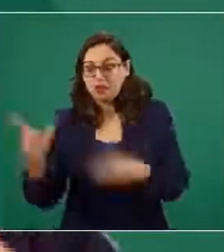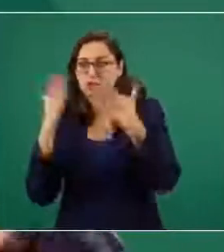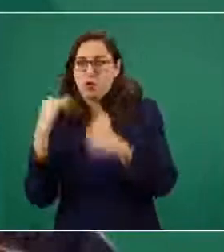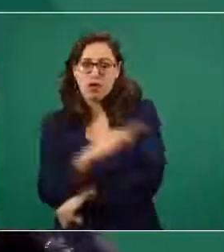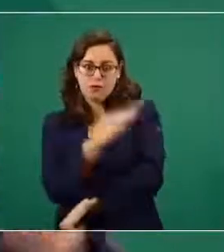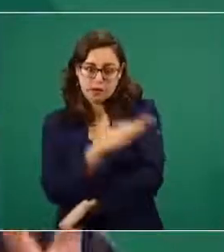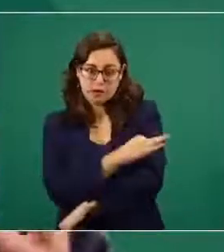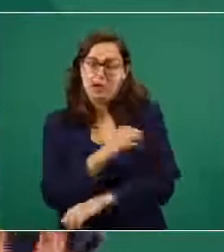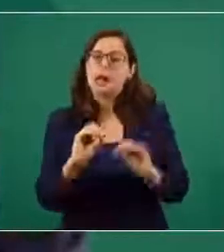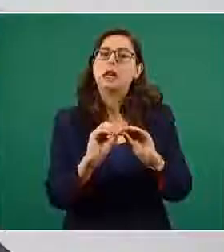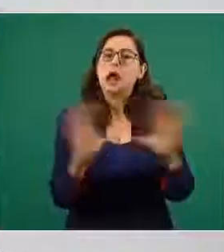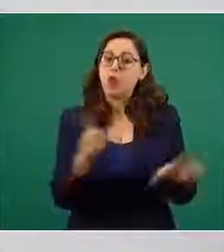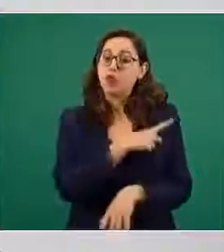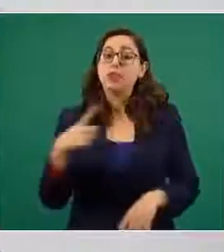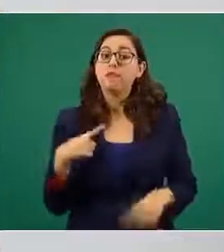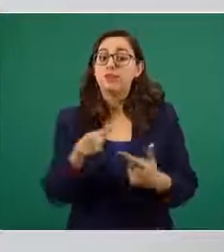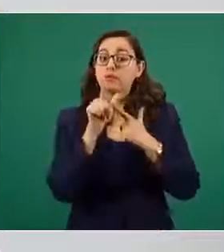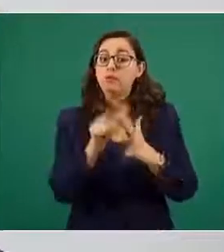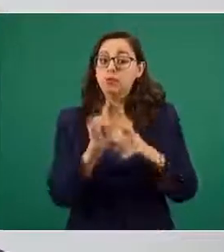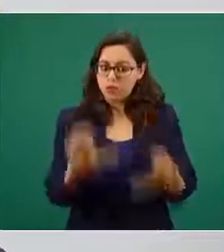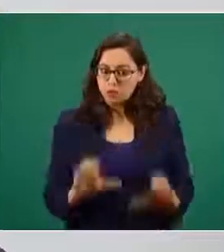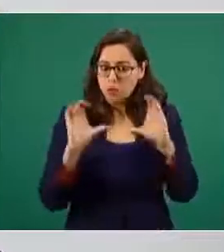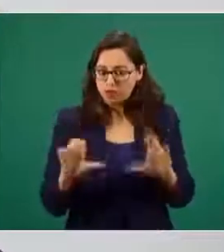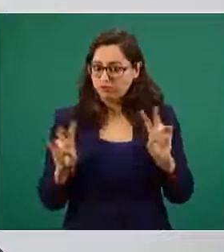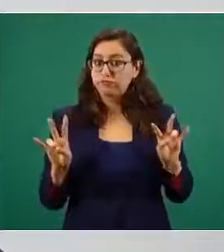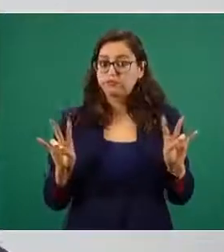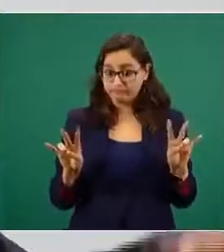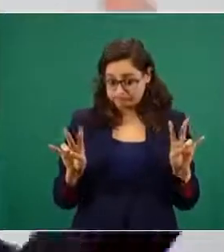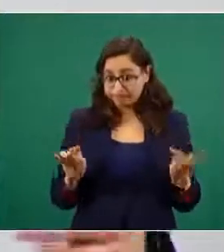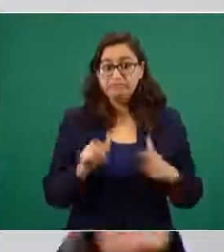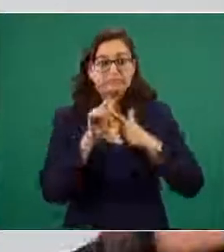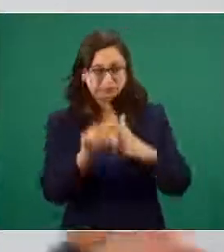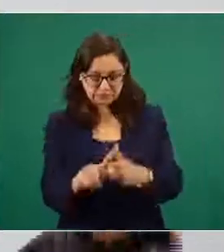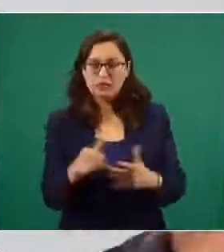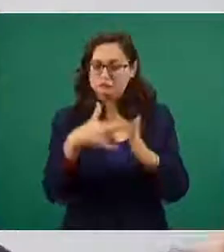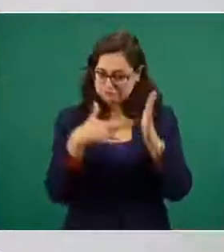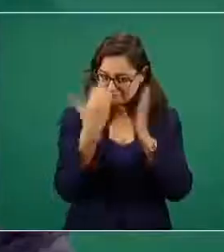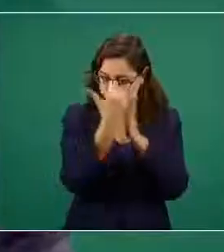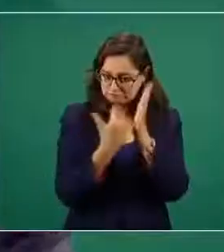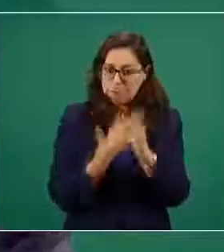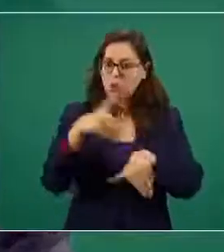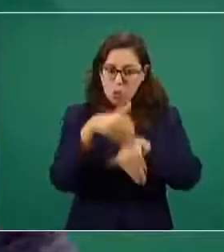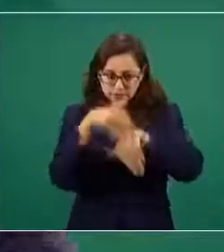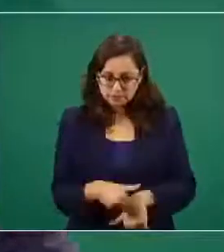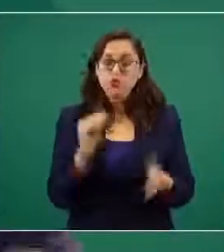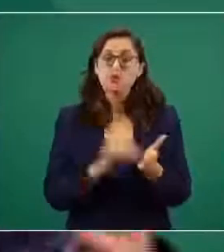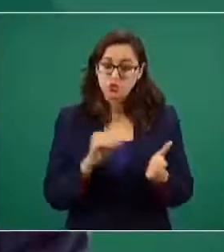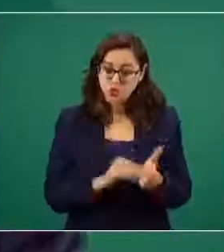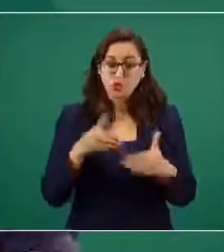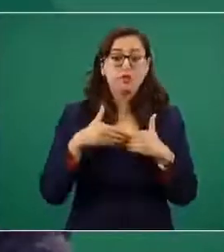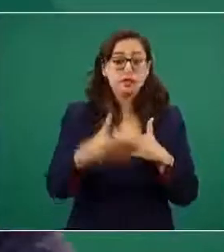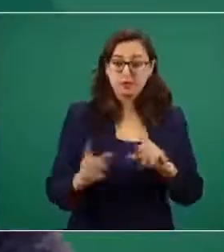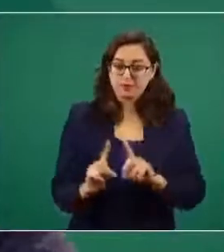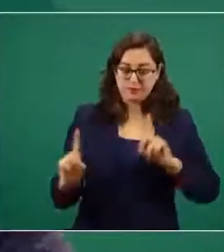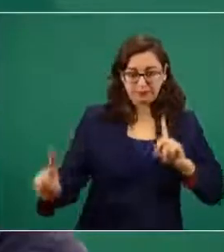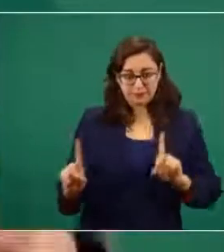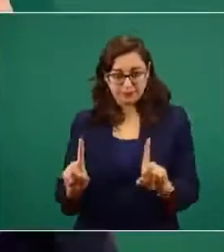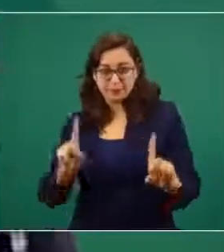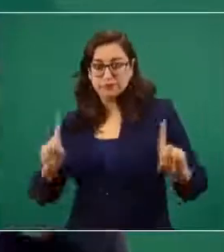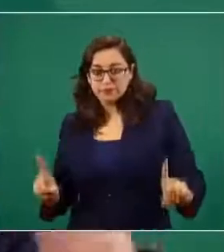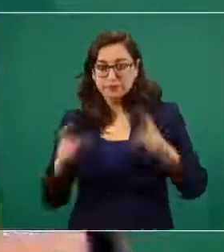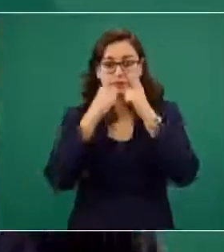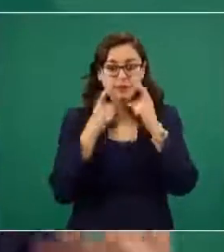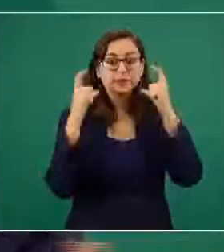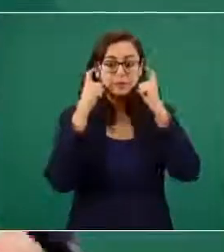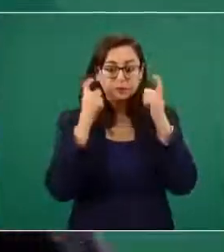tanto no se logre una proporción sustantiva de cobertura, todavía debemos continuar con las distintas medidas de precaución, la sana distancia como medida fundamental,